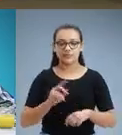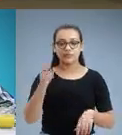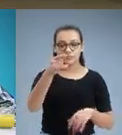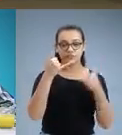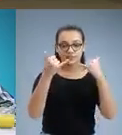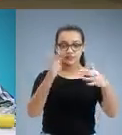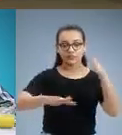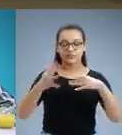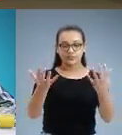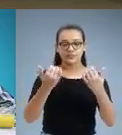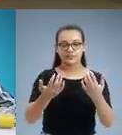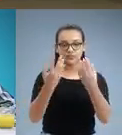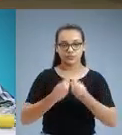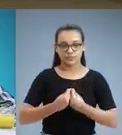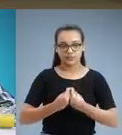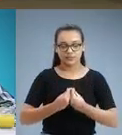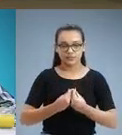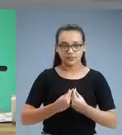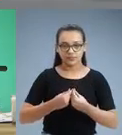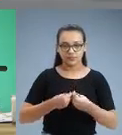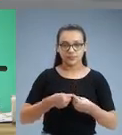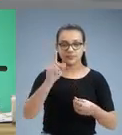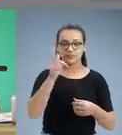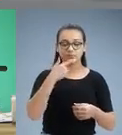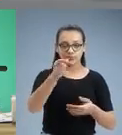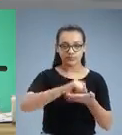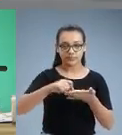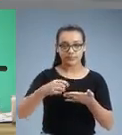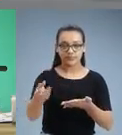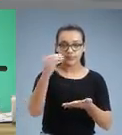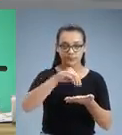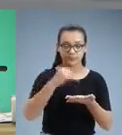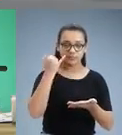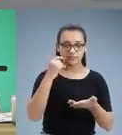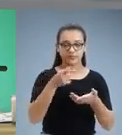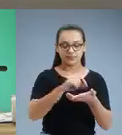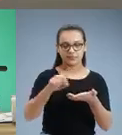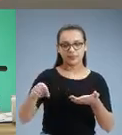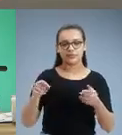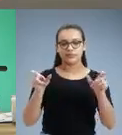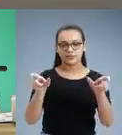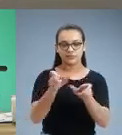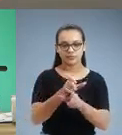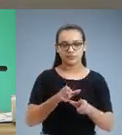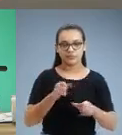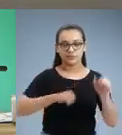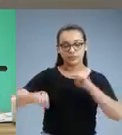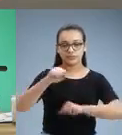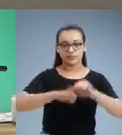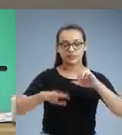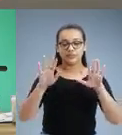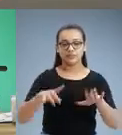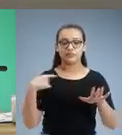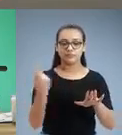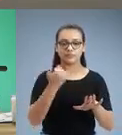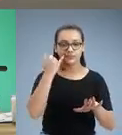Sus llamados hacen que estemos recibiendo ayuda. Es su tarea involucrarse y detectar los casos. A la violencia la frenamos entre